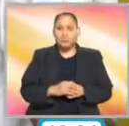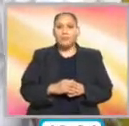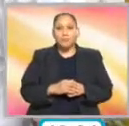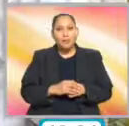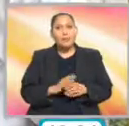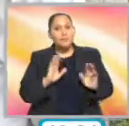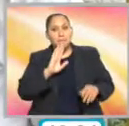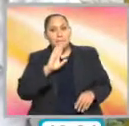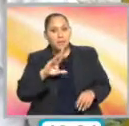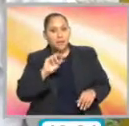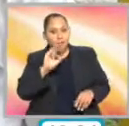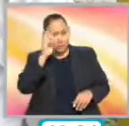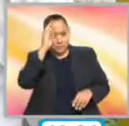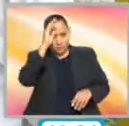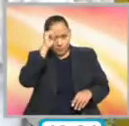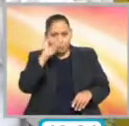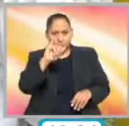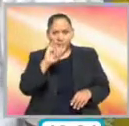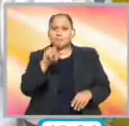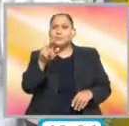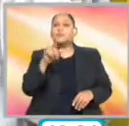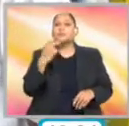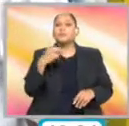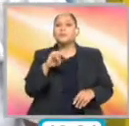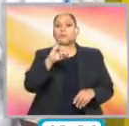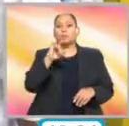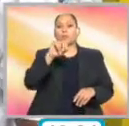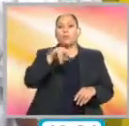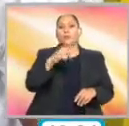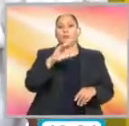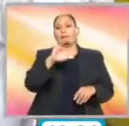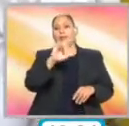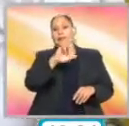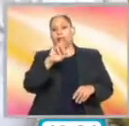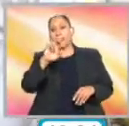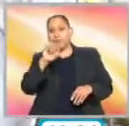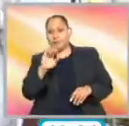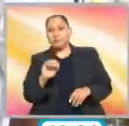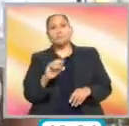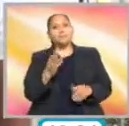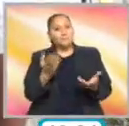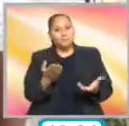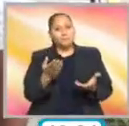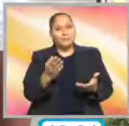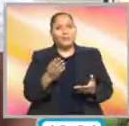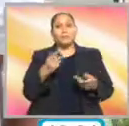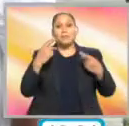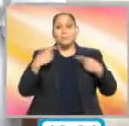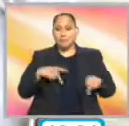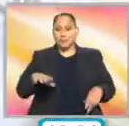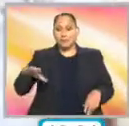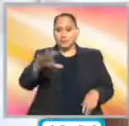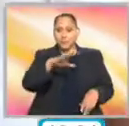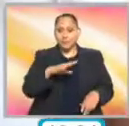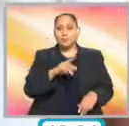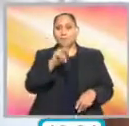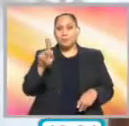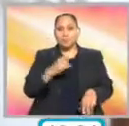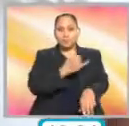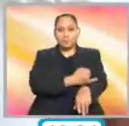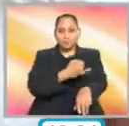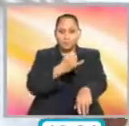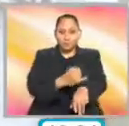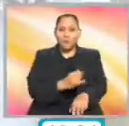mal no recuerdo. Exactamente. ¿Su nombre? Juan Carreto. Bueno, tío Alberto, para que vea que los habitantes del pueblo de Iztapalapa